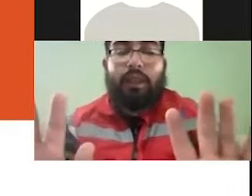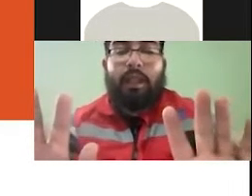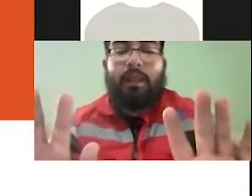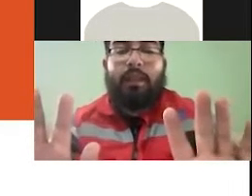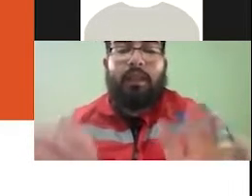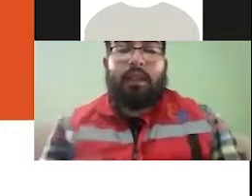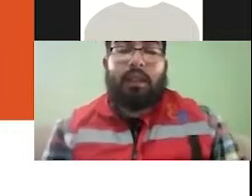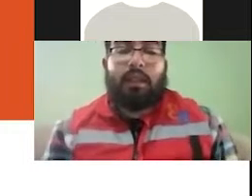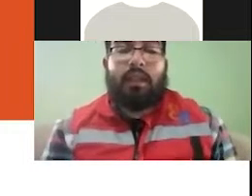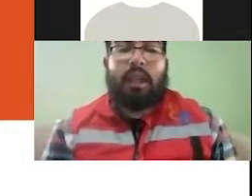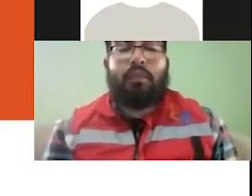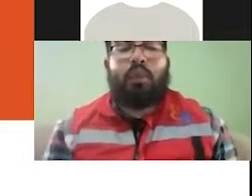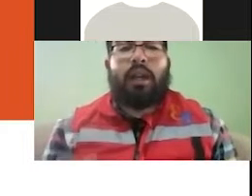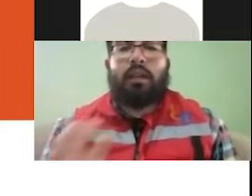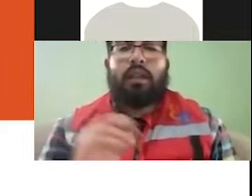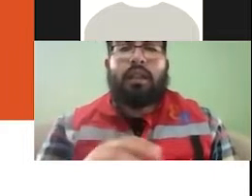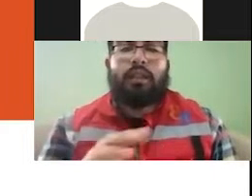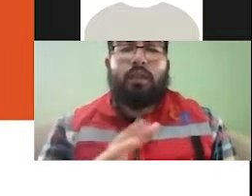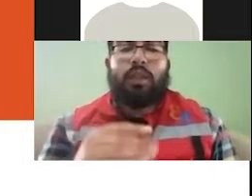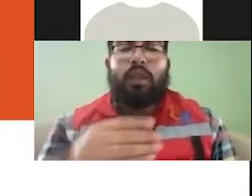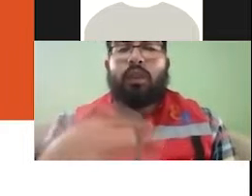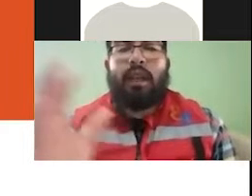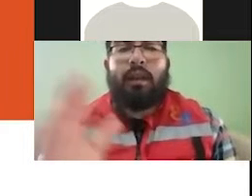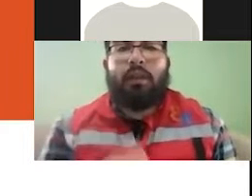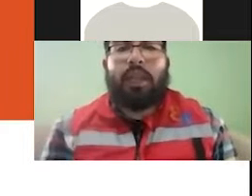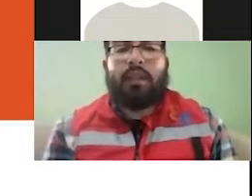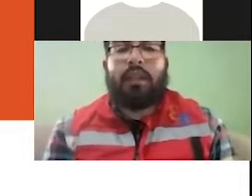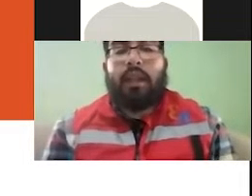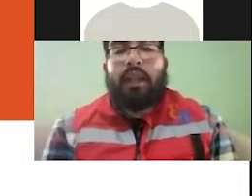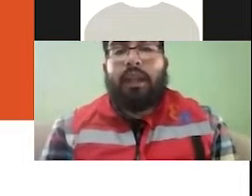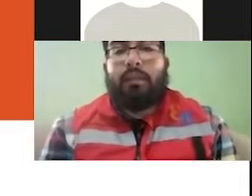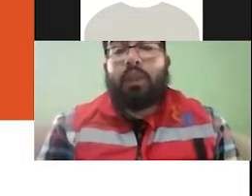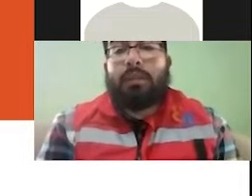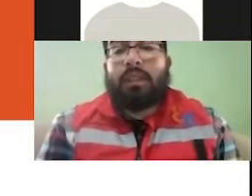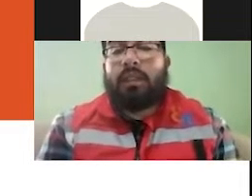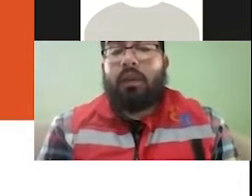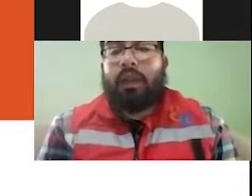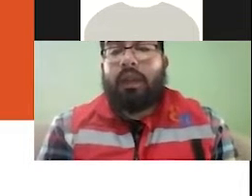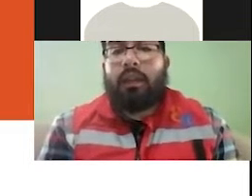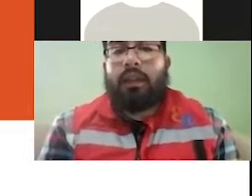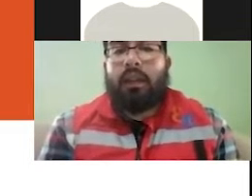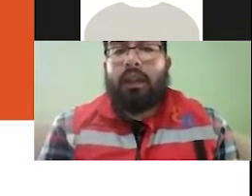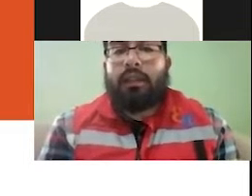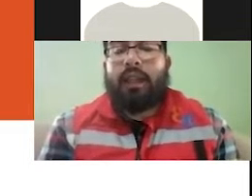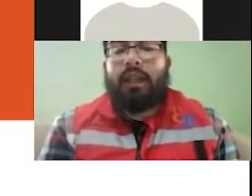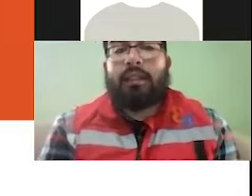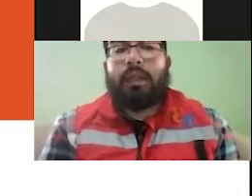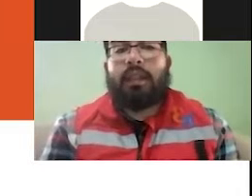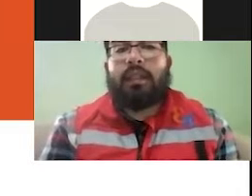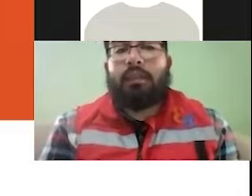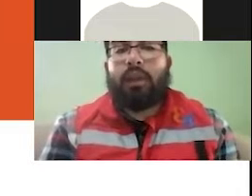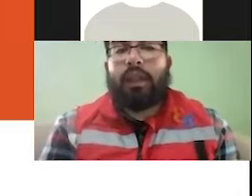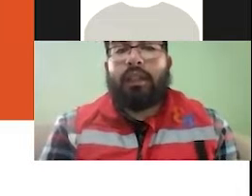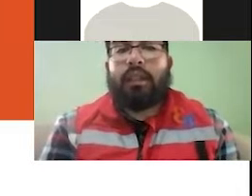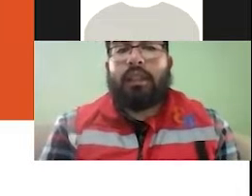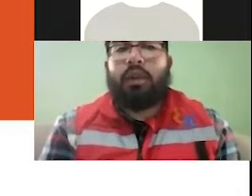ustedes nada más la empujan y es como un seguro y se abre completa. Muchas veces en salidas de emergencia